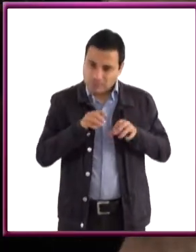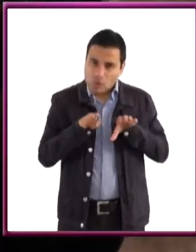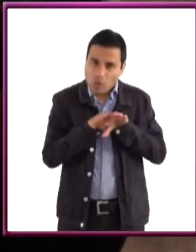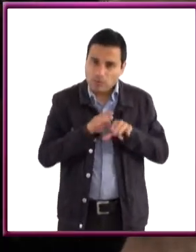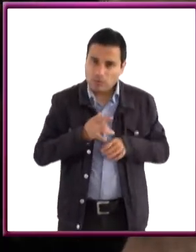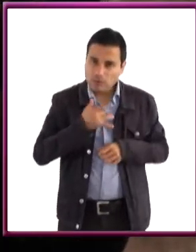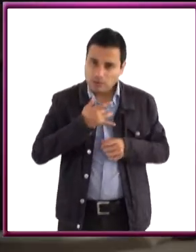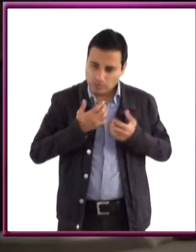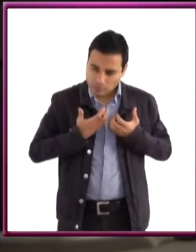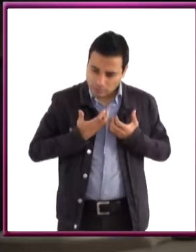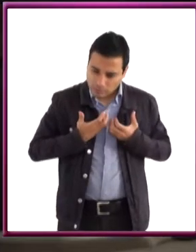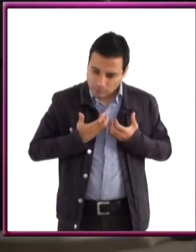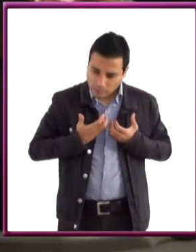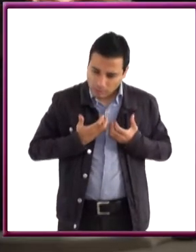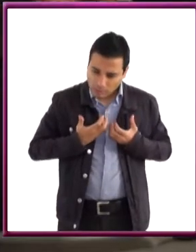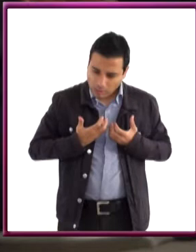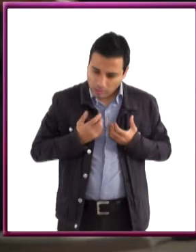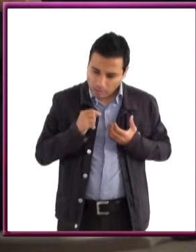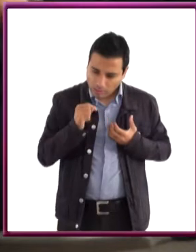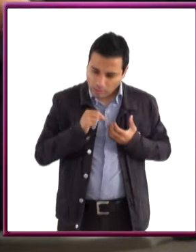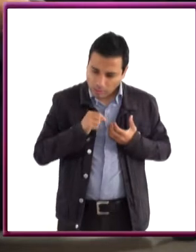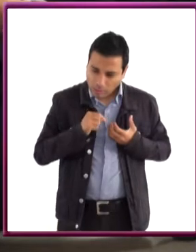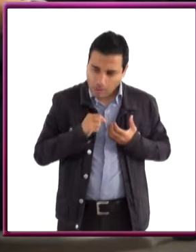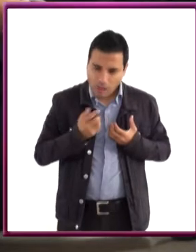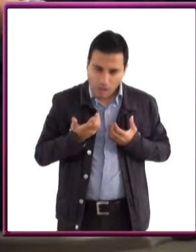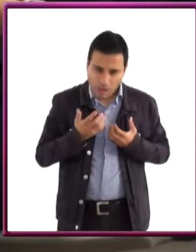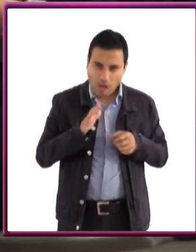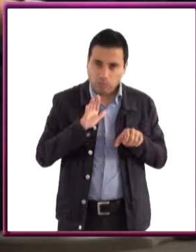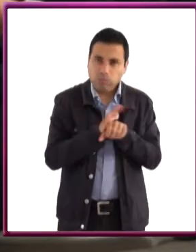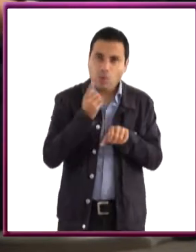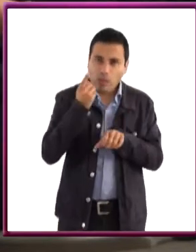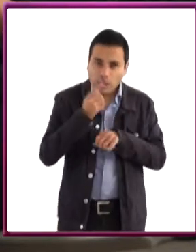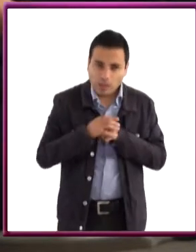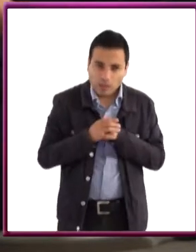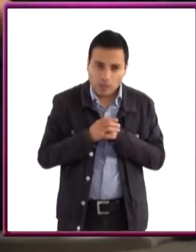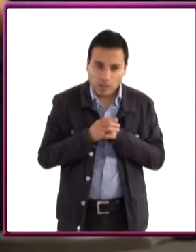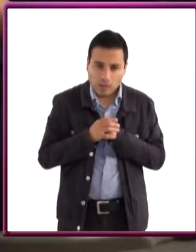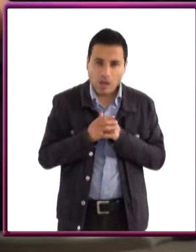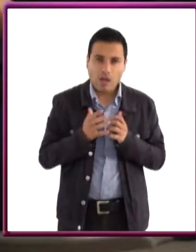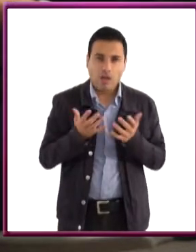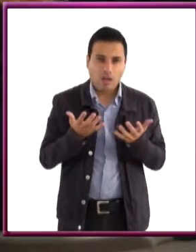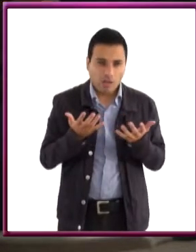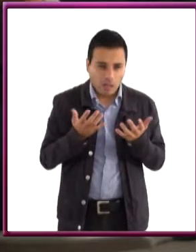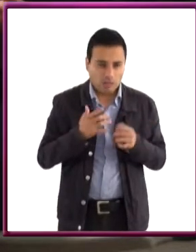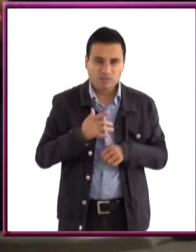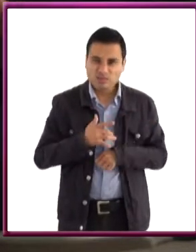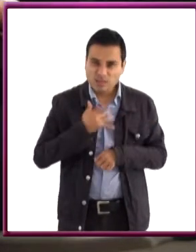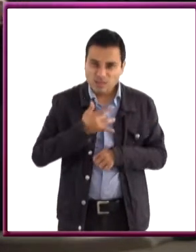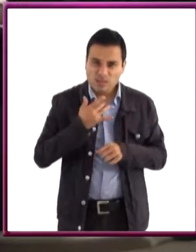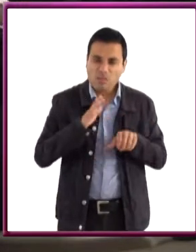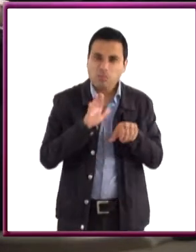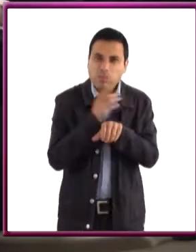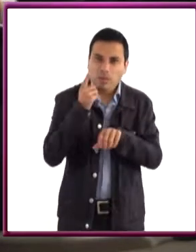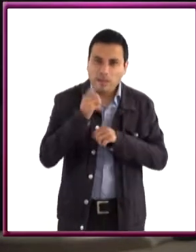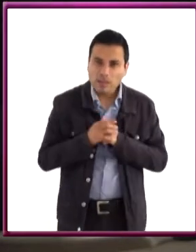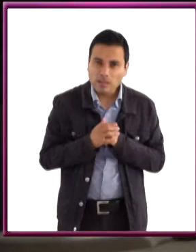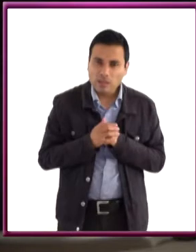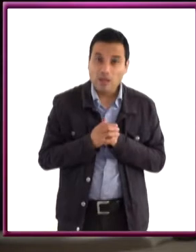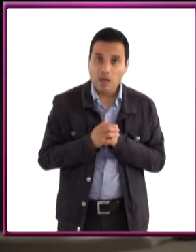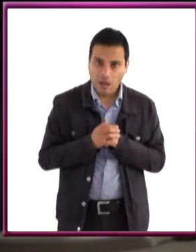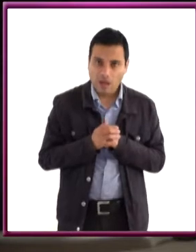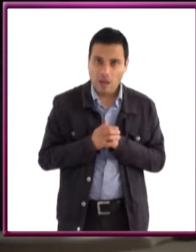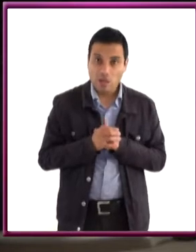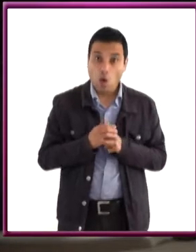viviendo angustia porque estoy sintiendo esa angustia, ¿no? O estoy teniendo este pensamiento, ¿por qué lo estoy sintiendo?